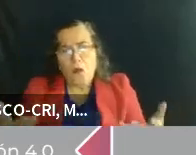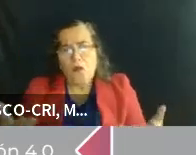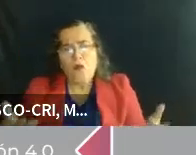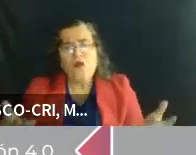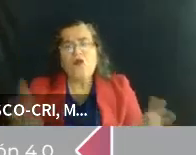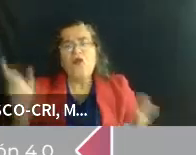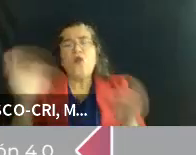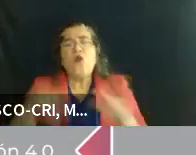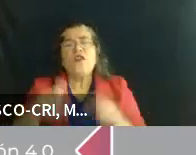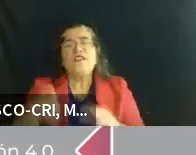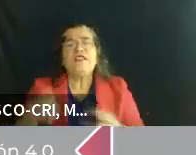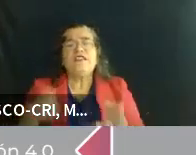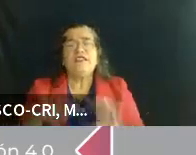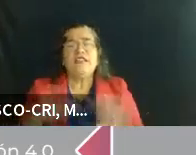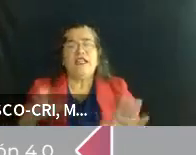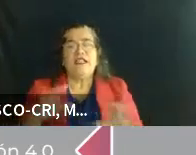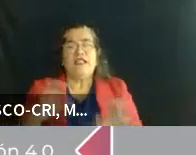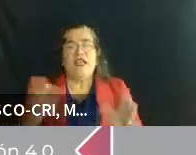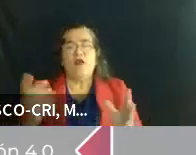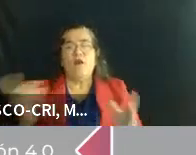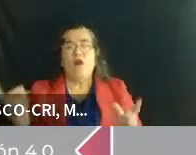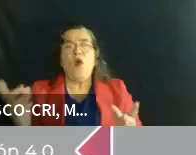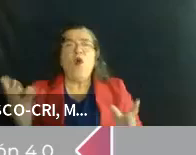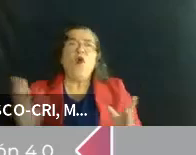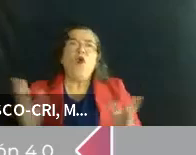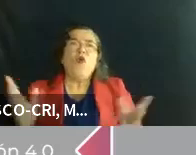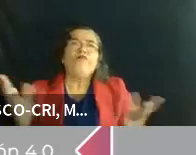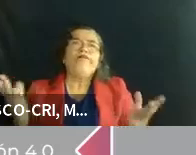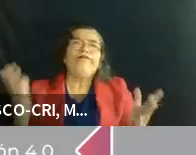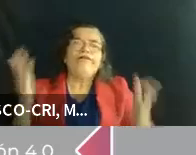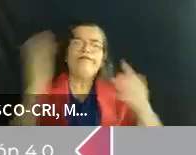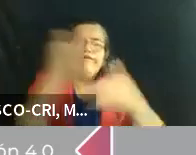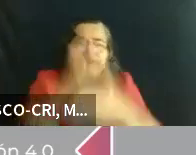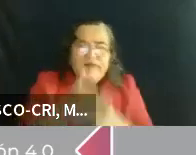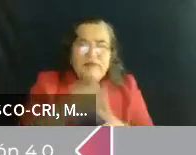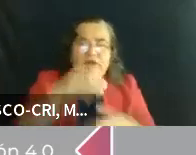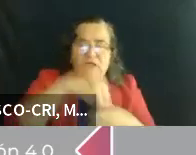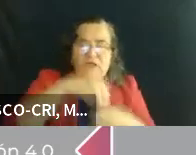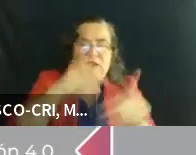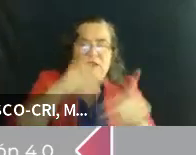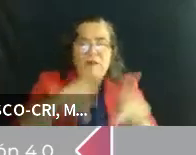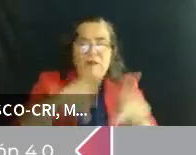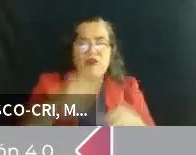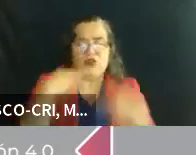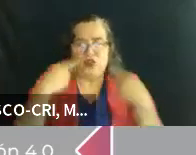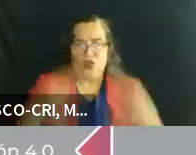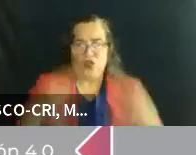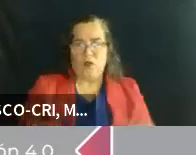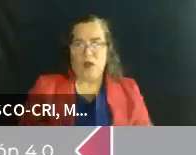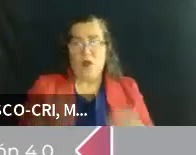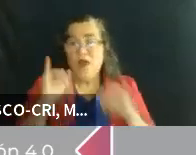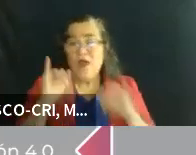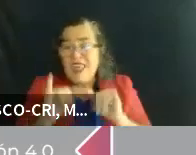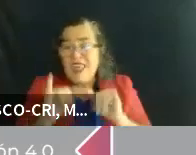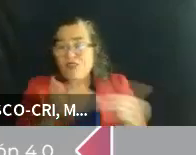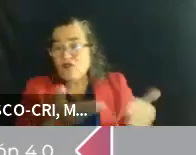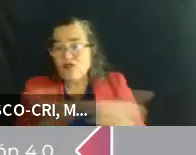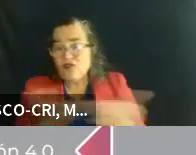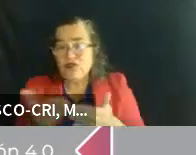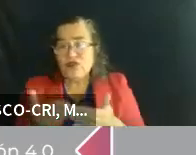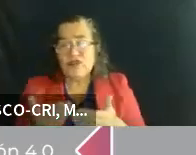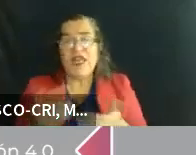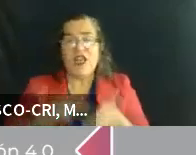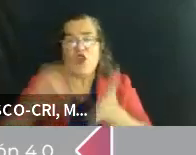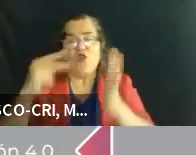mediación humana. Y esto conlleva a la necesidad de consolidar el concepto de aprender a lo largo